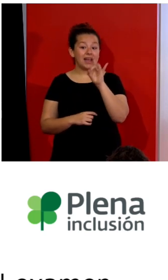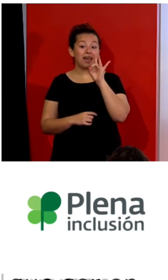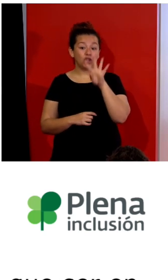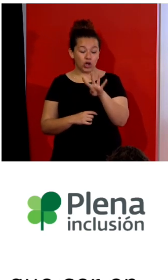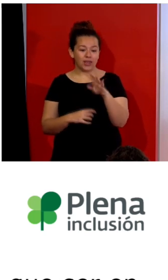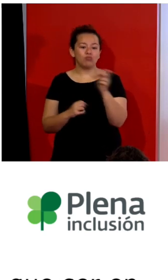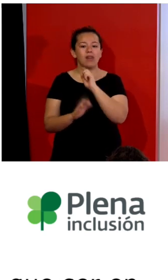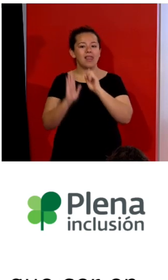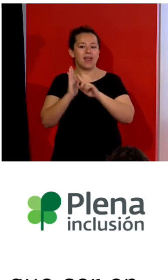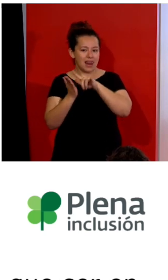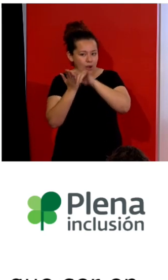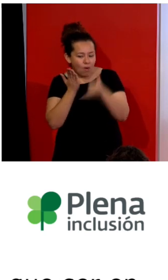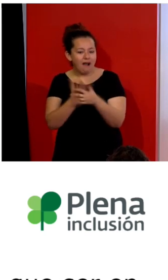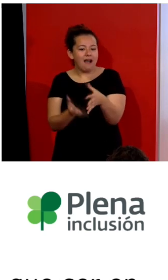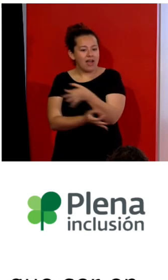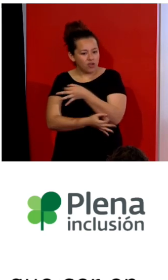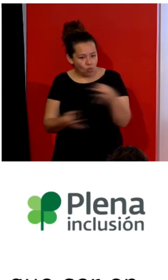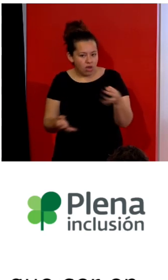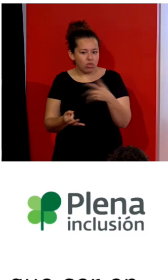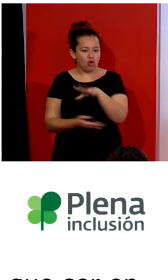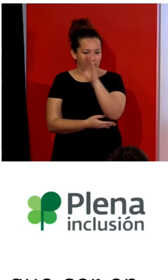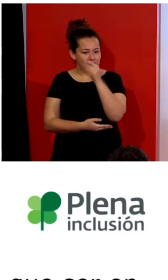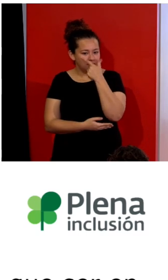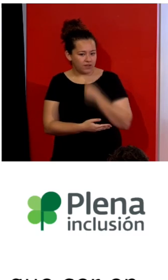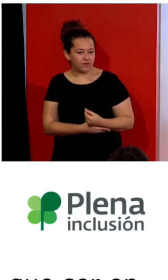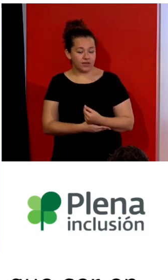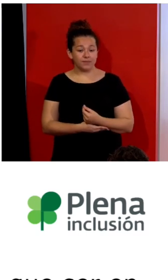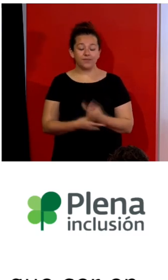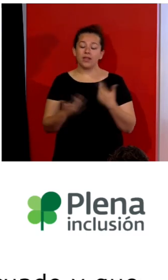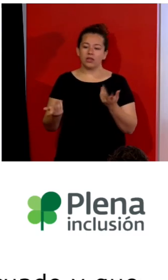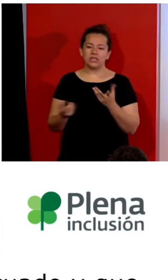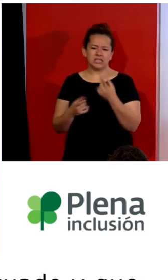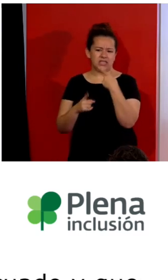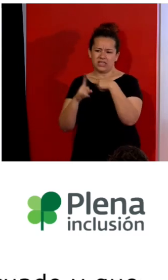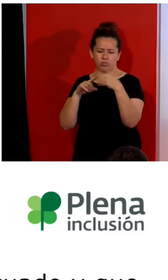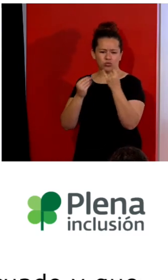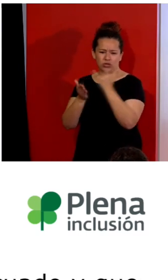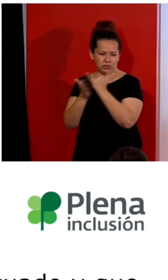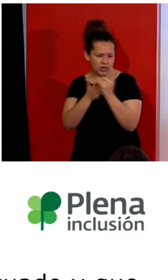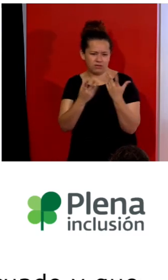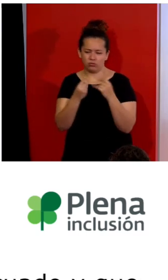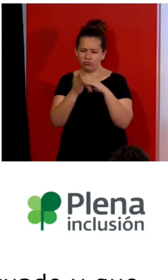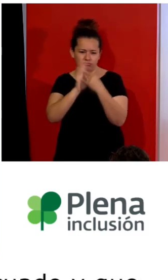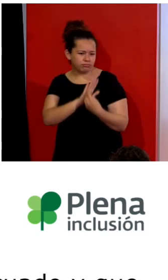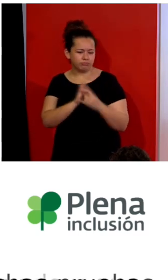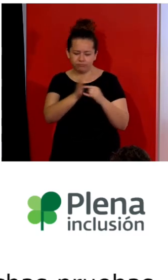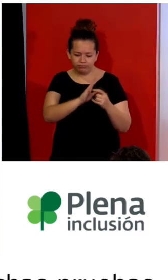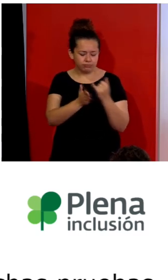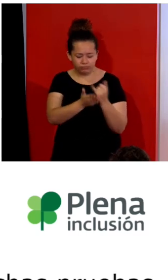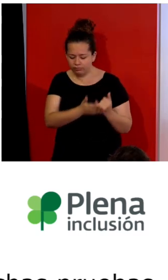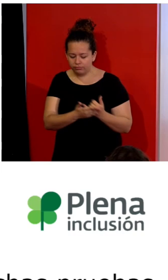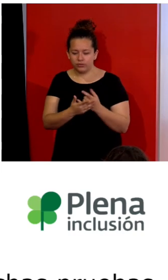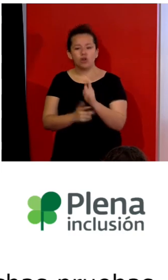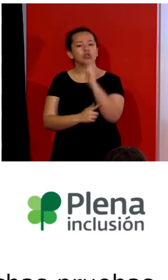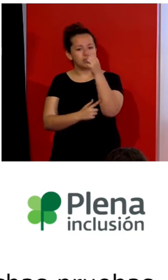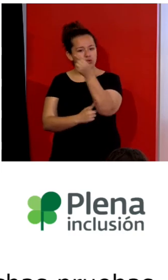lenguaje adecuado y que fuera comprensivo. Bueno, pues después de muchas pruebas y después de muchos sistemas conseguimos